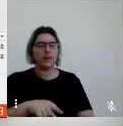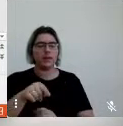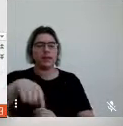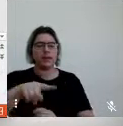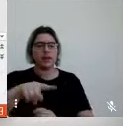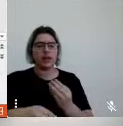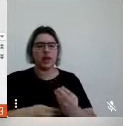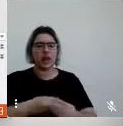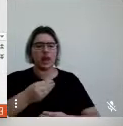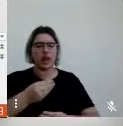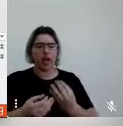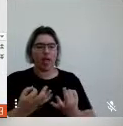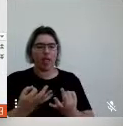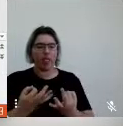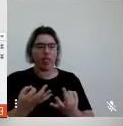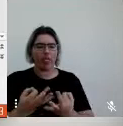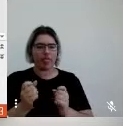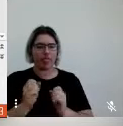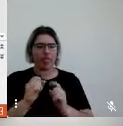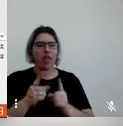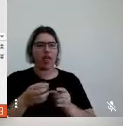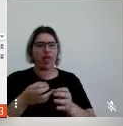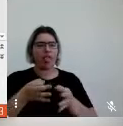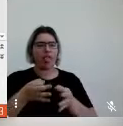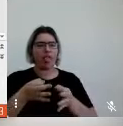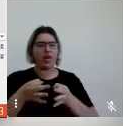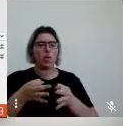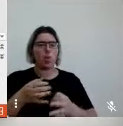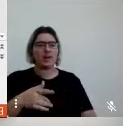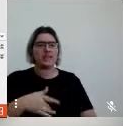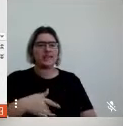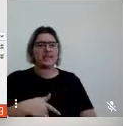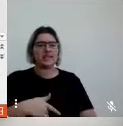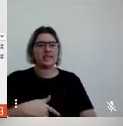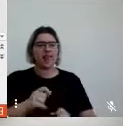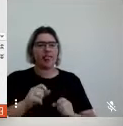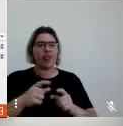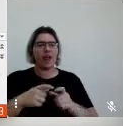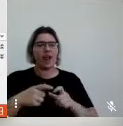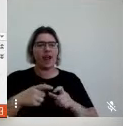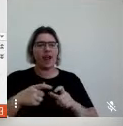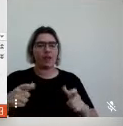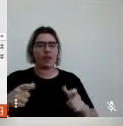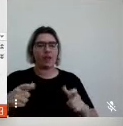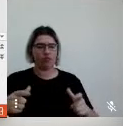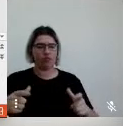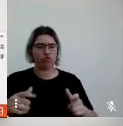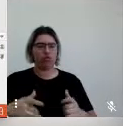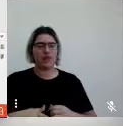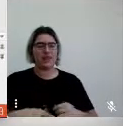de alimentar a las células intestinales. Van a aportar ese crecimiento a nivel celular del intestino.